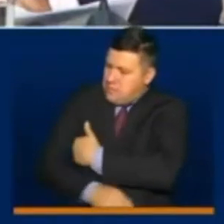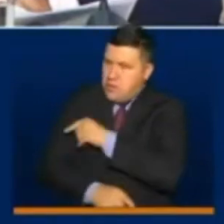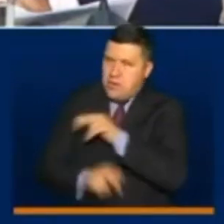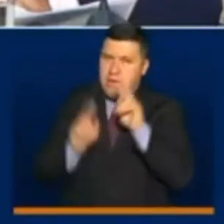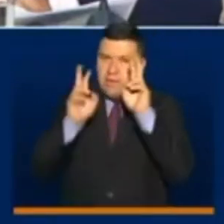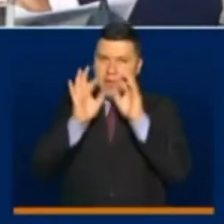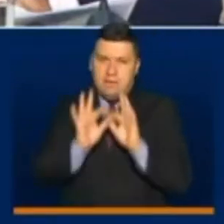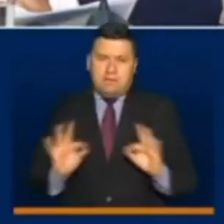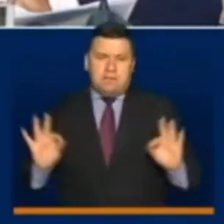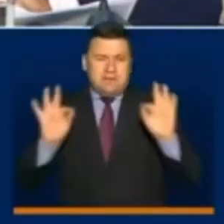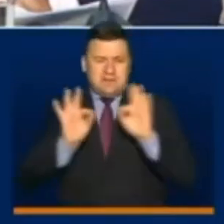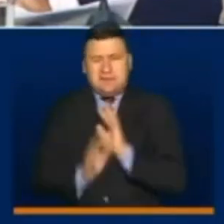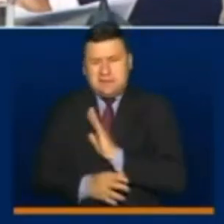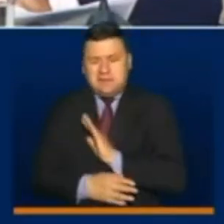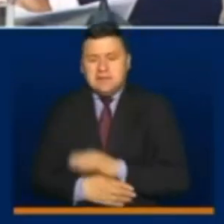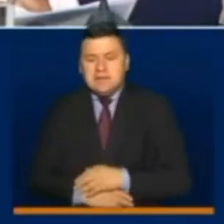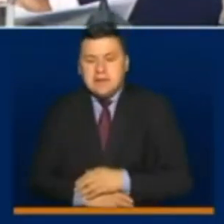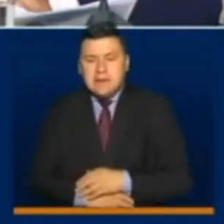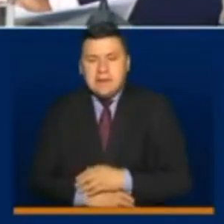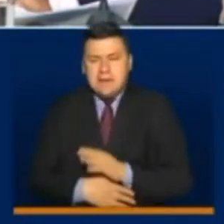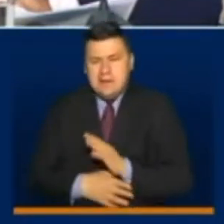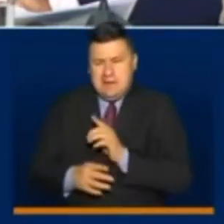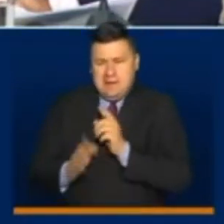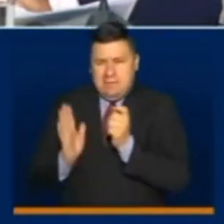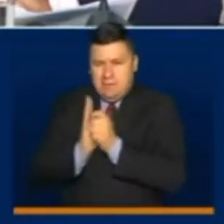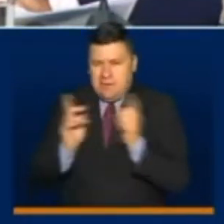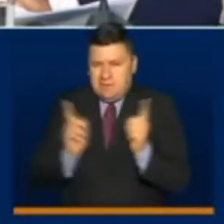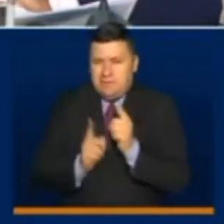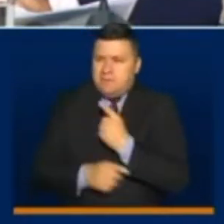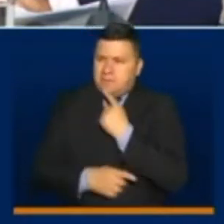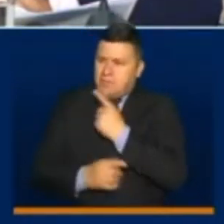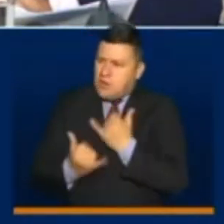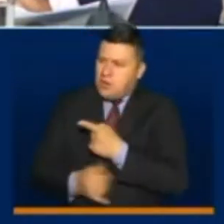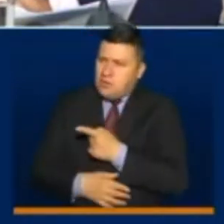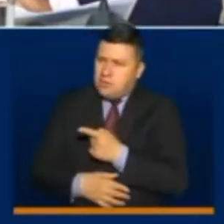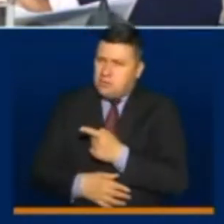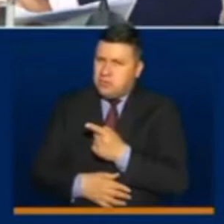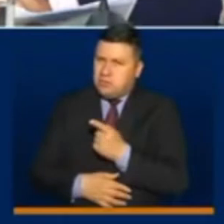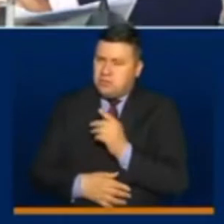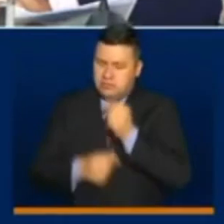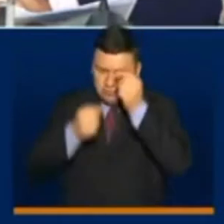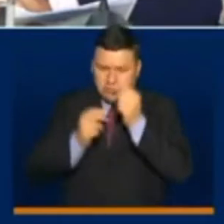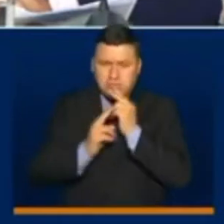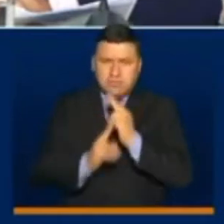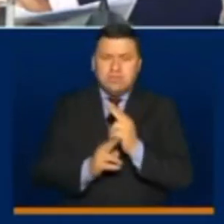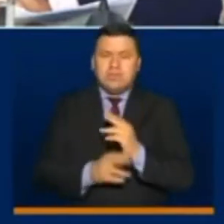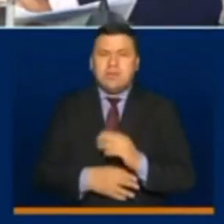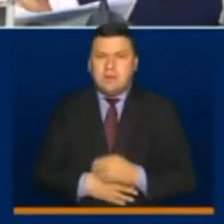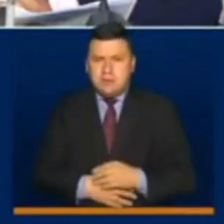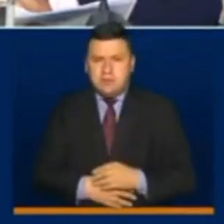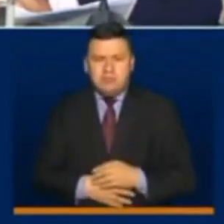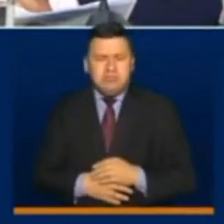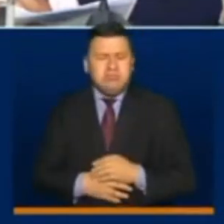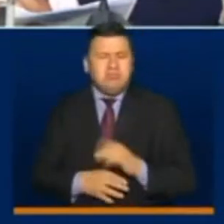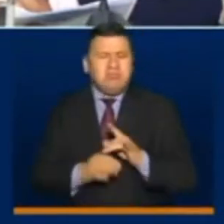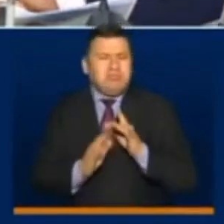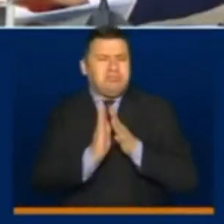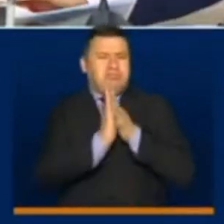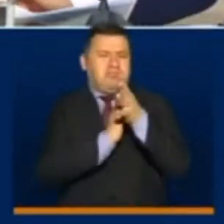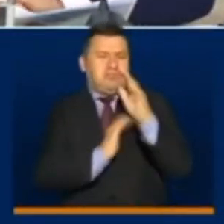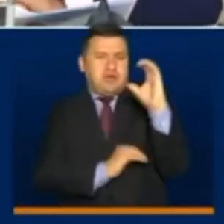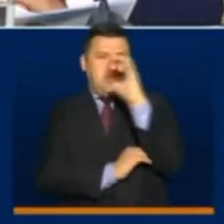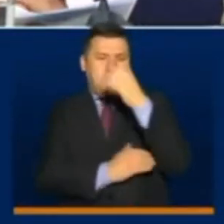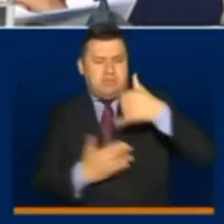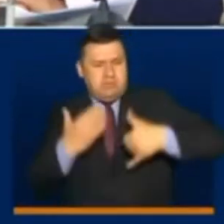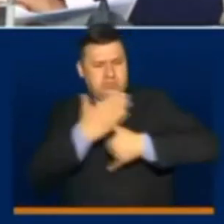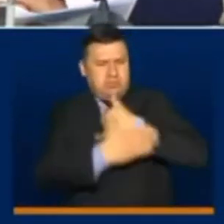tema importante. Yo creo que trate de ser muy puntual, pero usted tenía hoy dos resultados que son mensajes hacia el